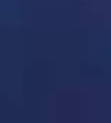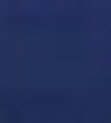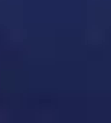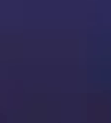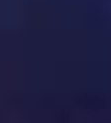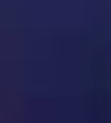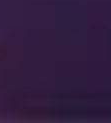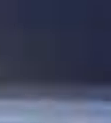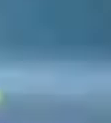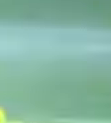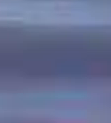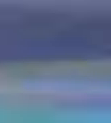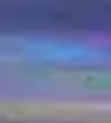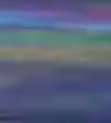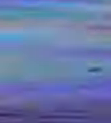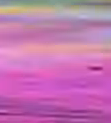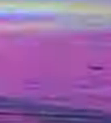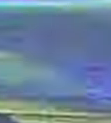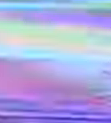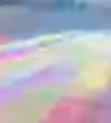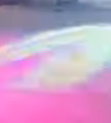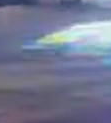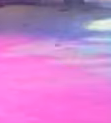and I know it.